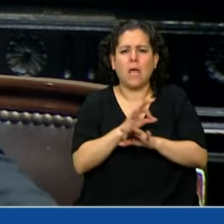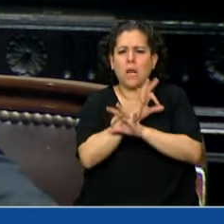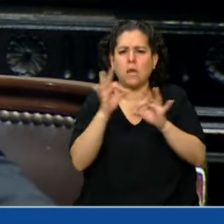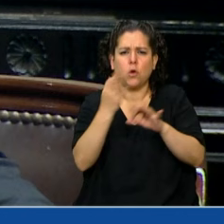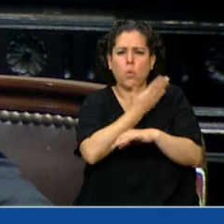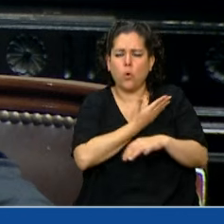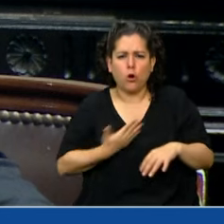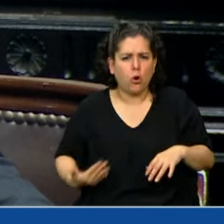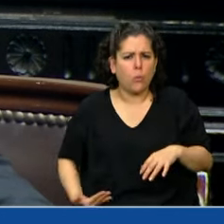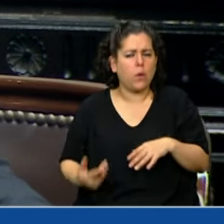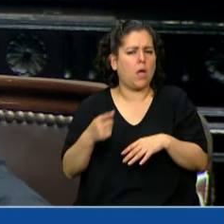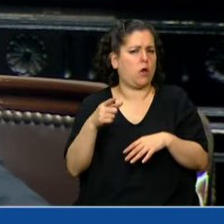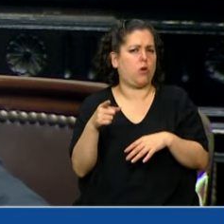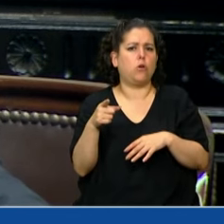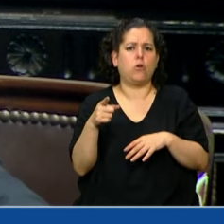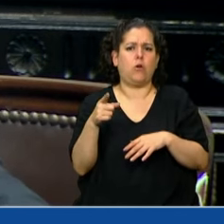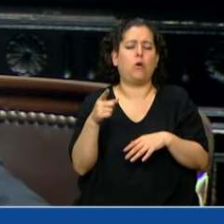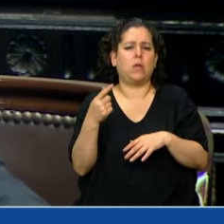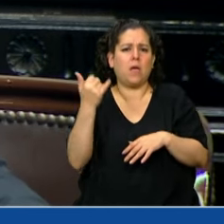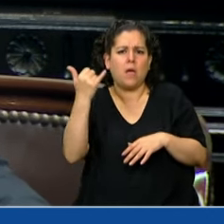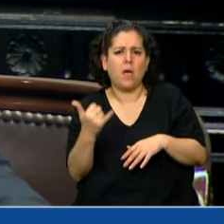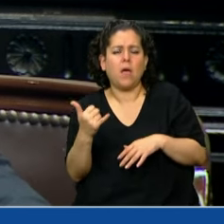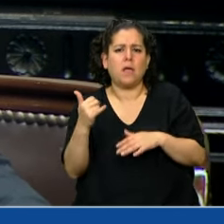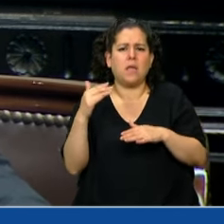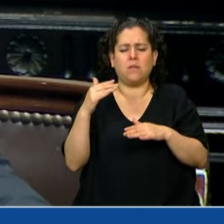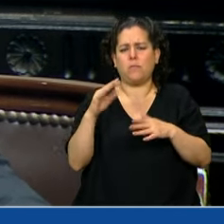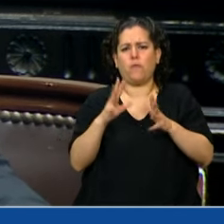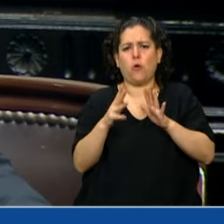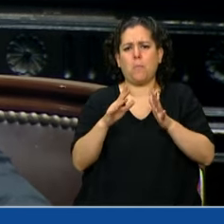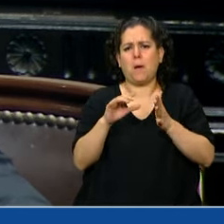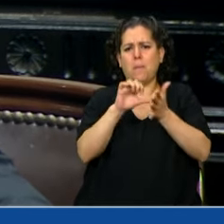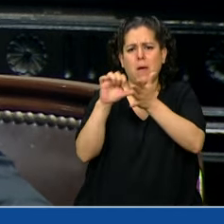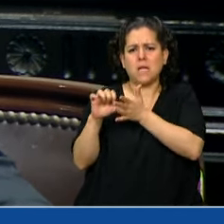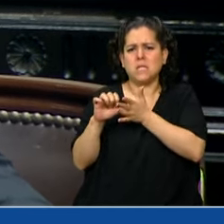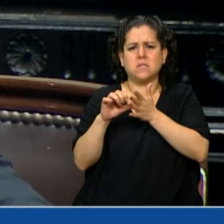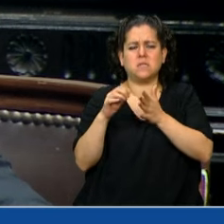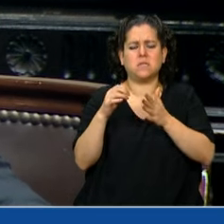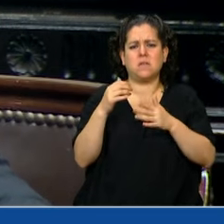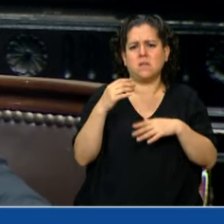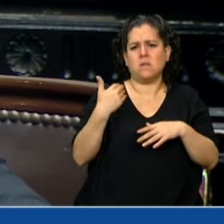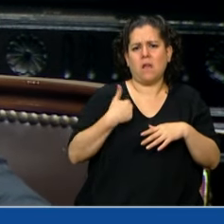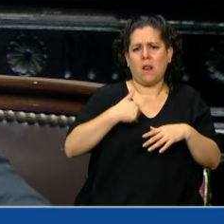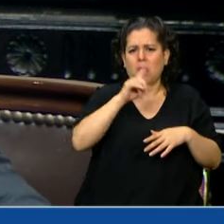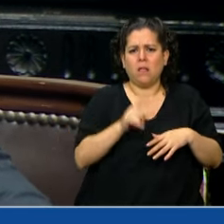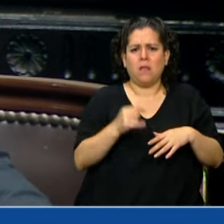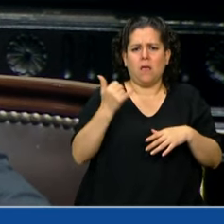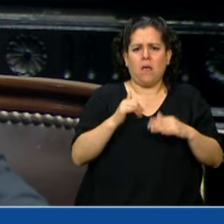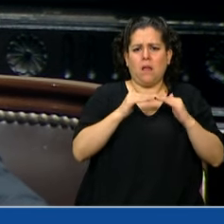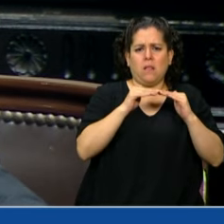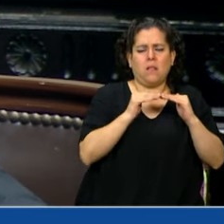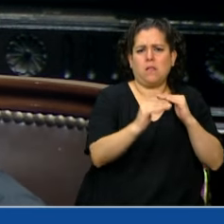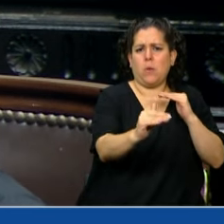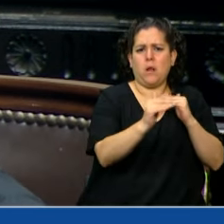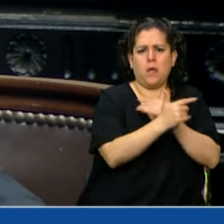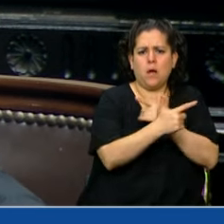gobierno en el marco de alta inestabilidad y conflictividad como nuestro gobierno está en